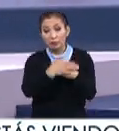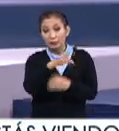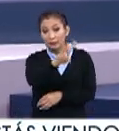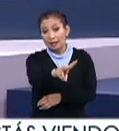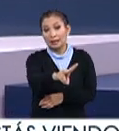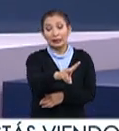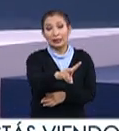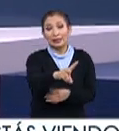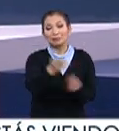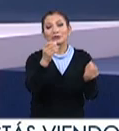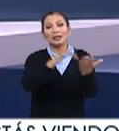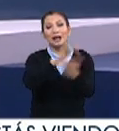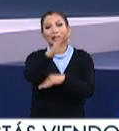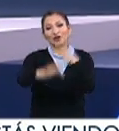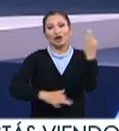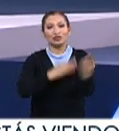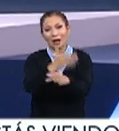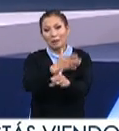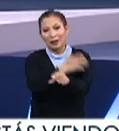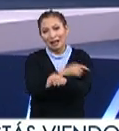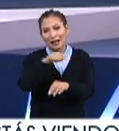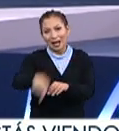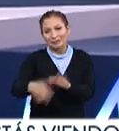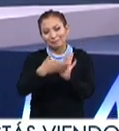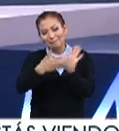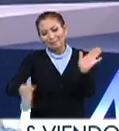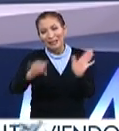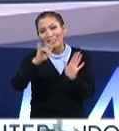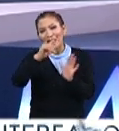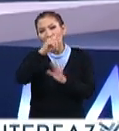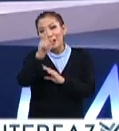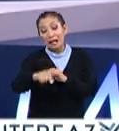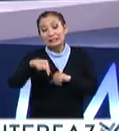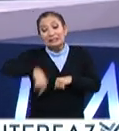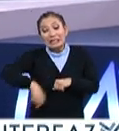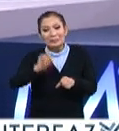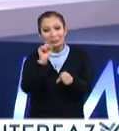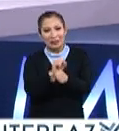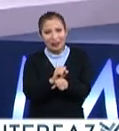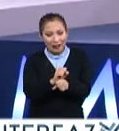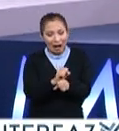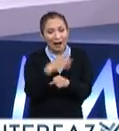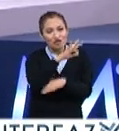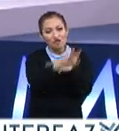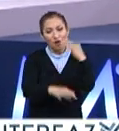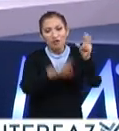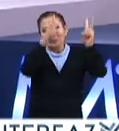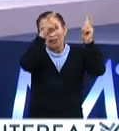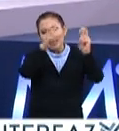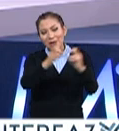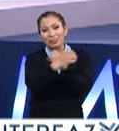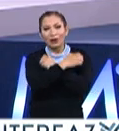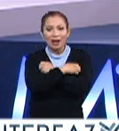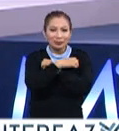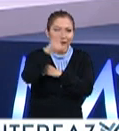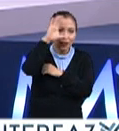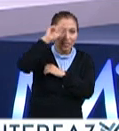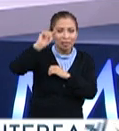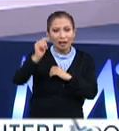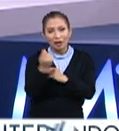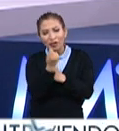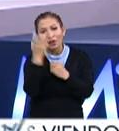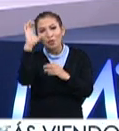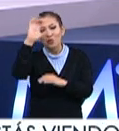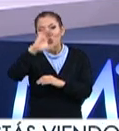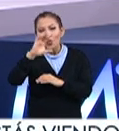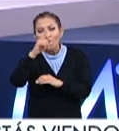próximo viernes. Muchas gracias a todos quienes nos acompañaron en esta emisión de Interfaz, en esta semana, con todos los temas educativos de ciencia,